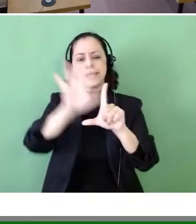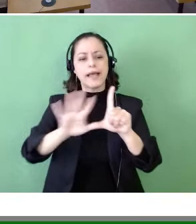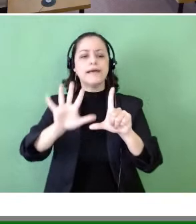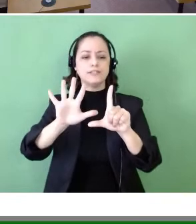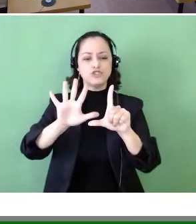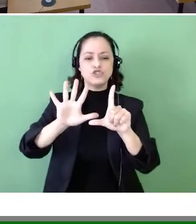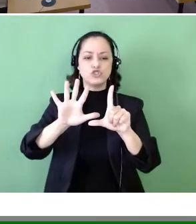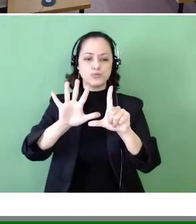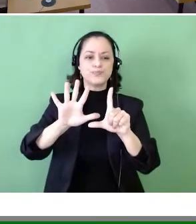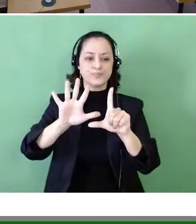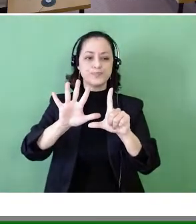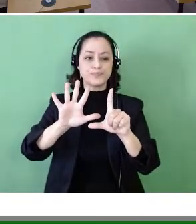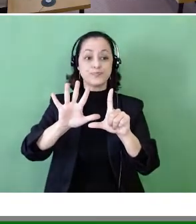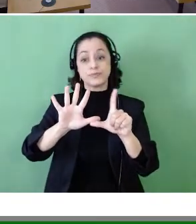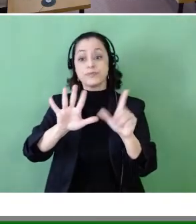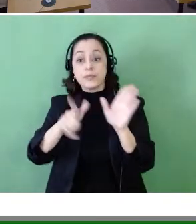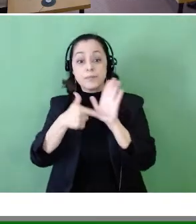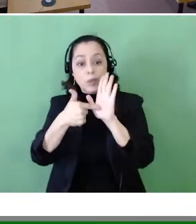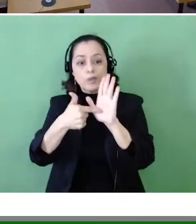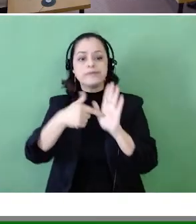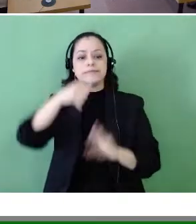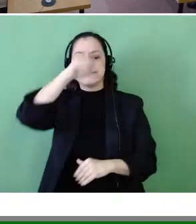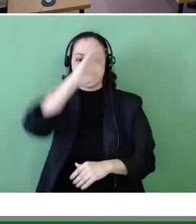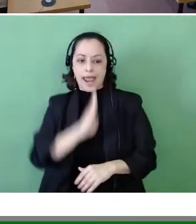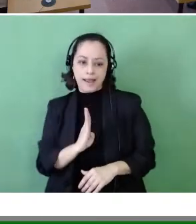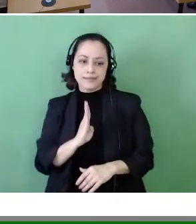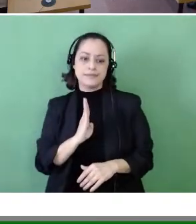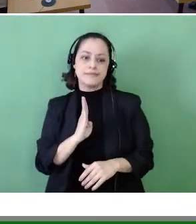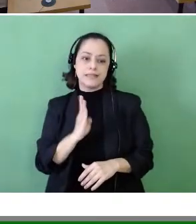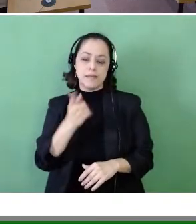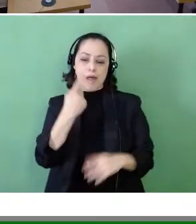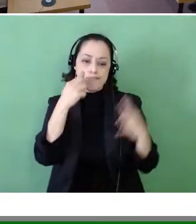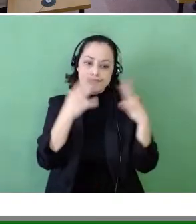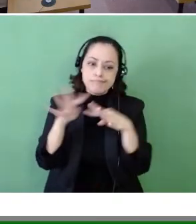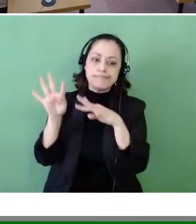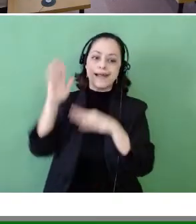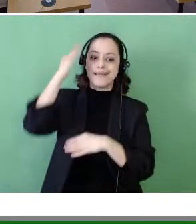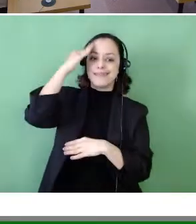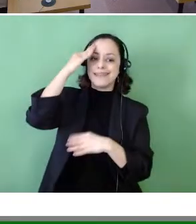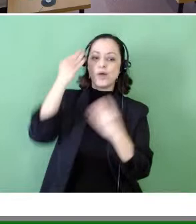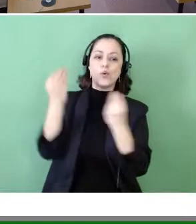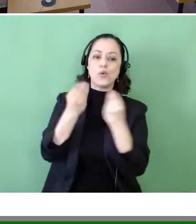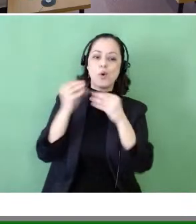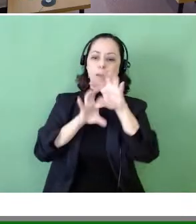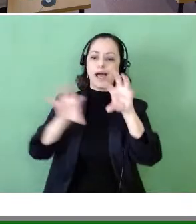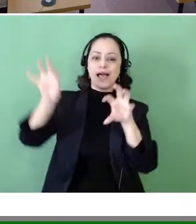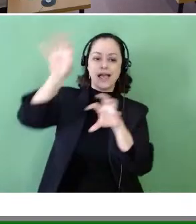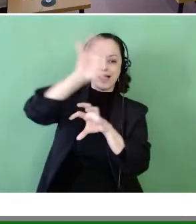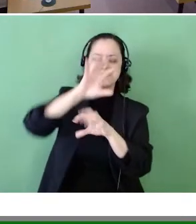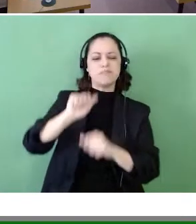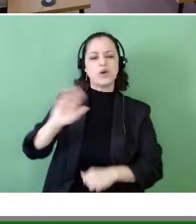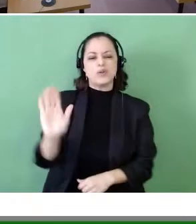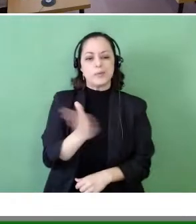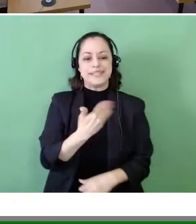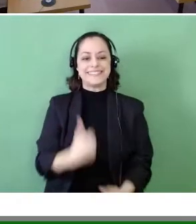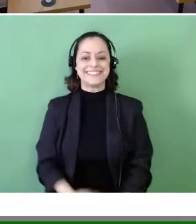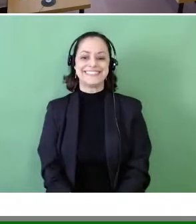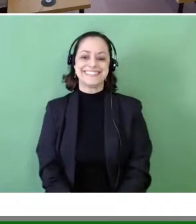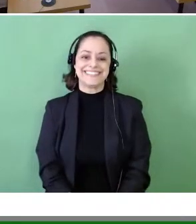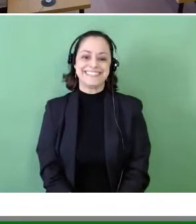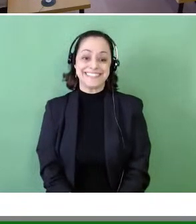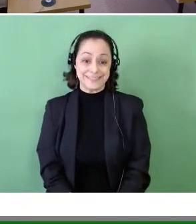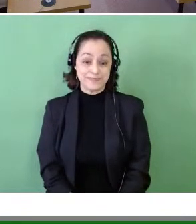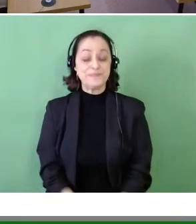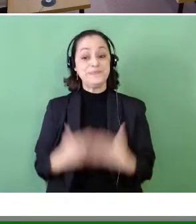un mapa de Brasil para que saibam más o menos cómo tenemos. Puede pasar, por favor.